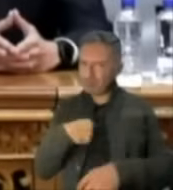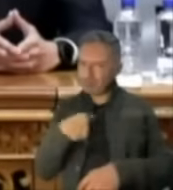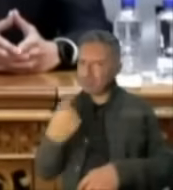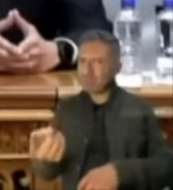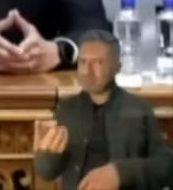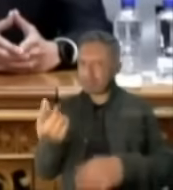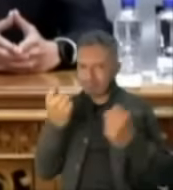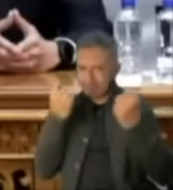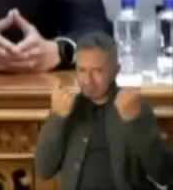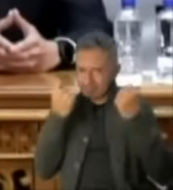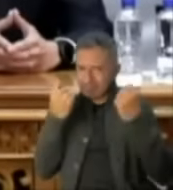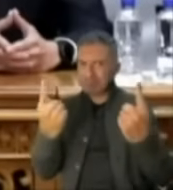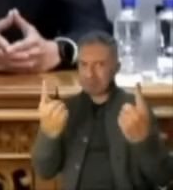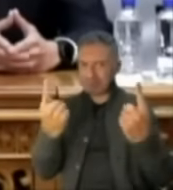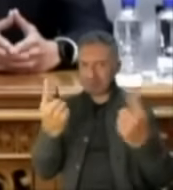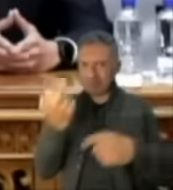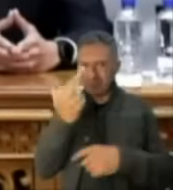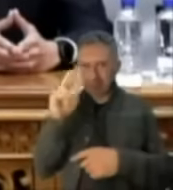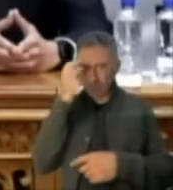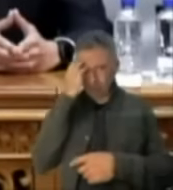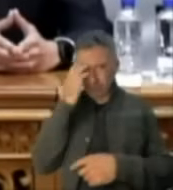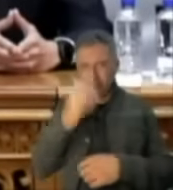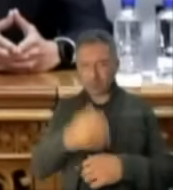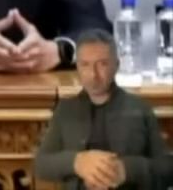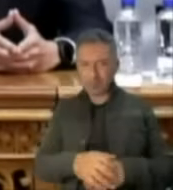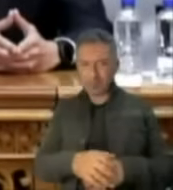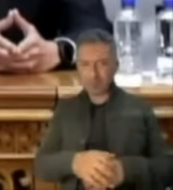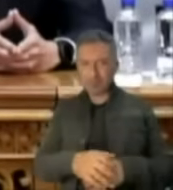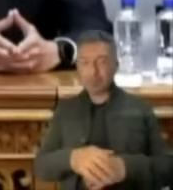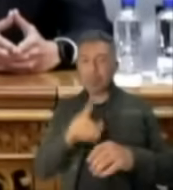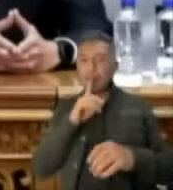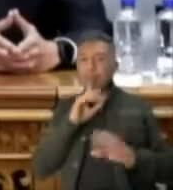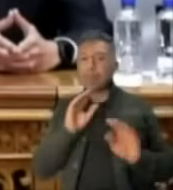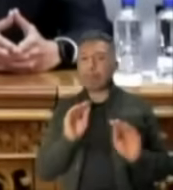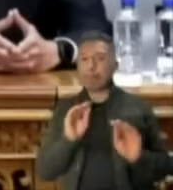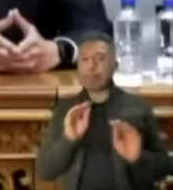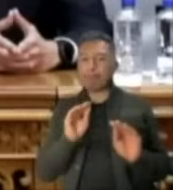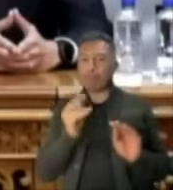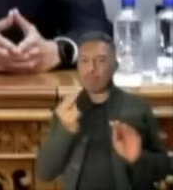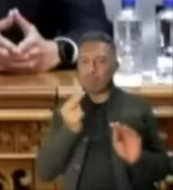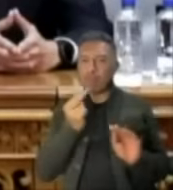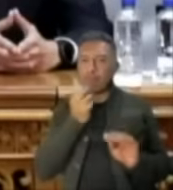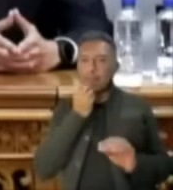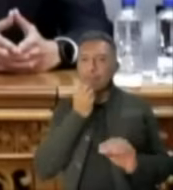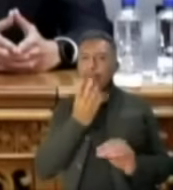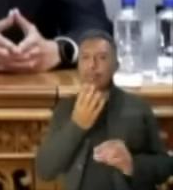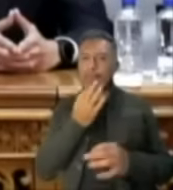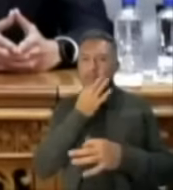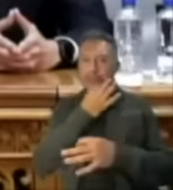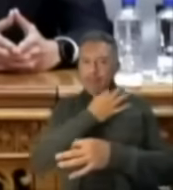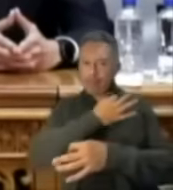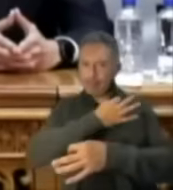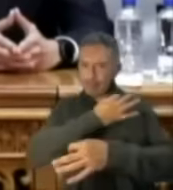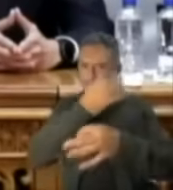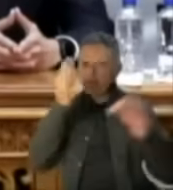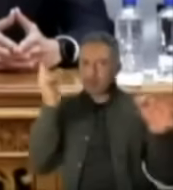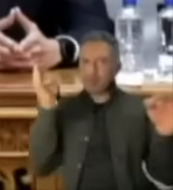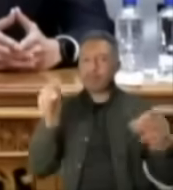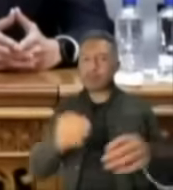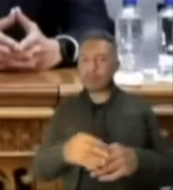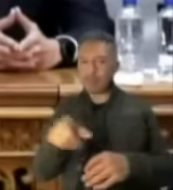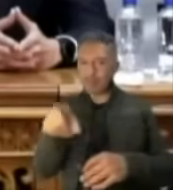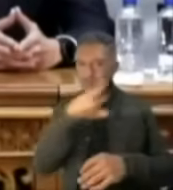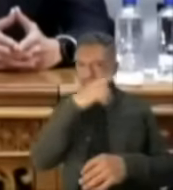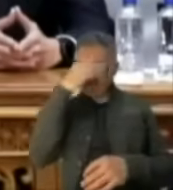Eso se tiene que saber, así como se tiene que señalar